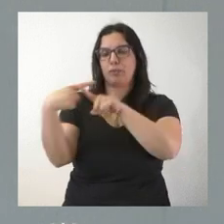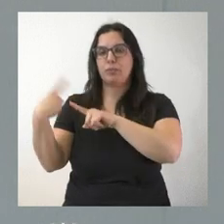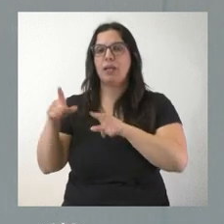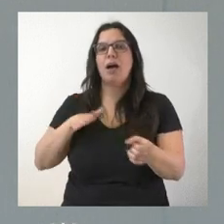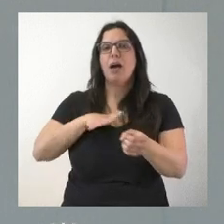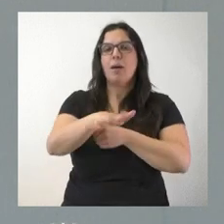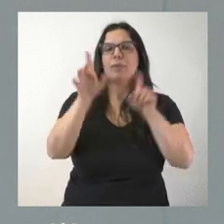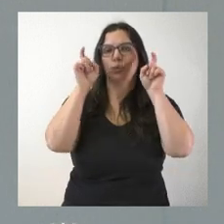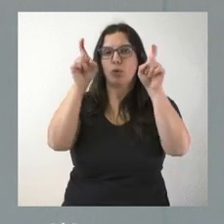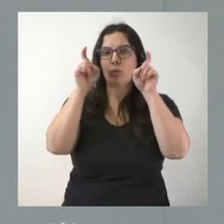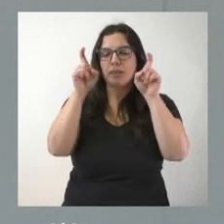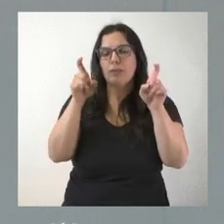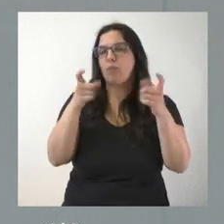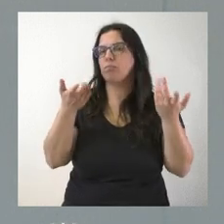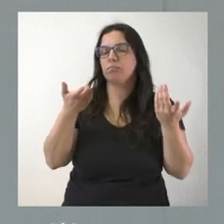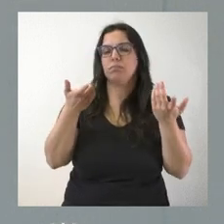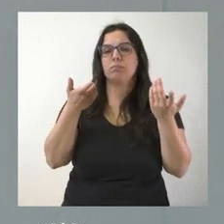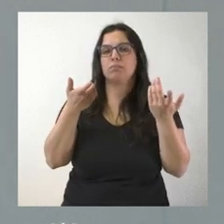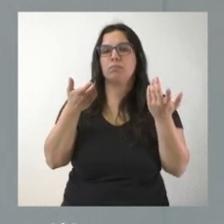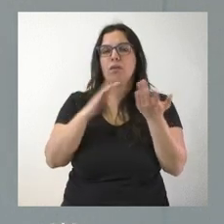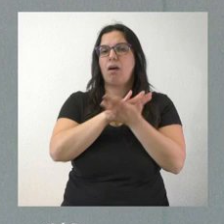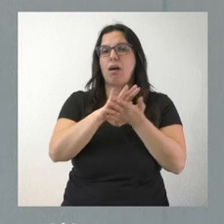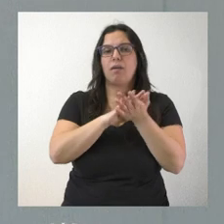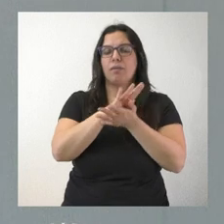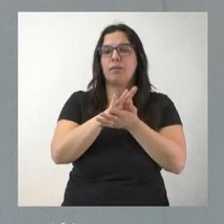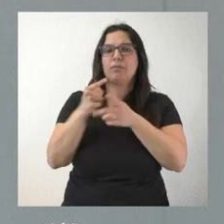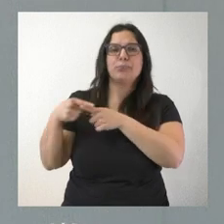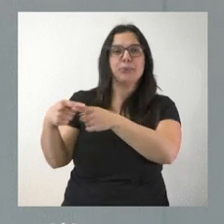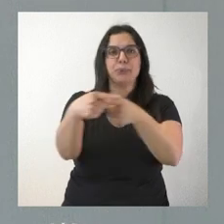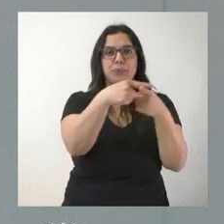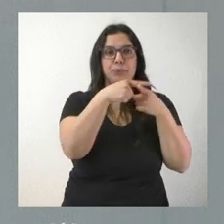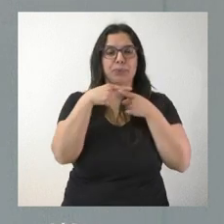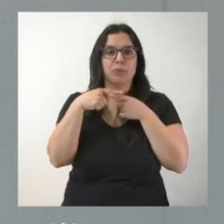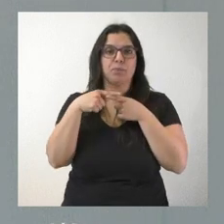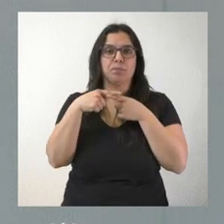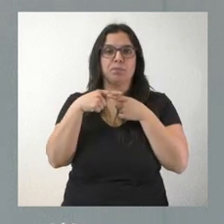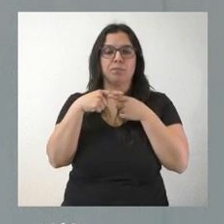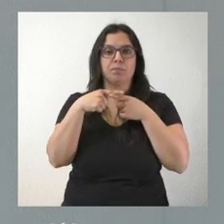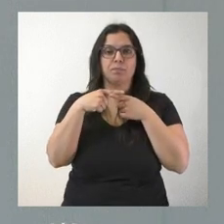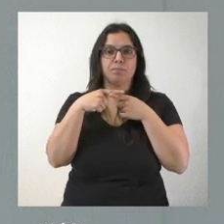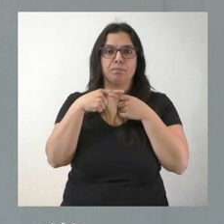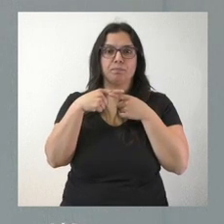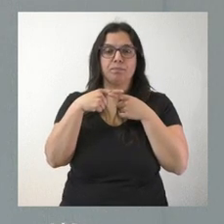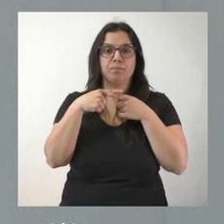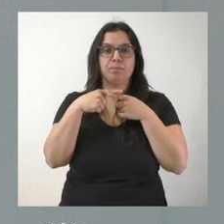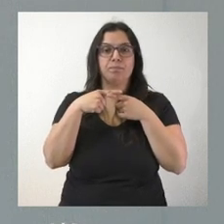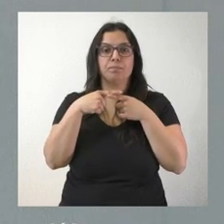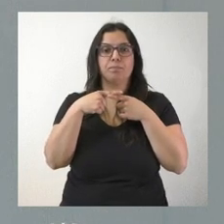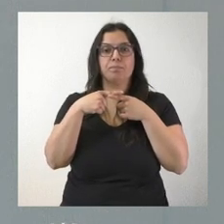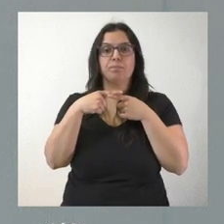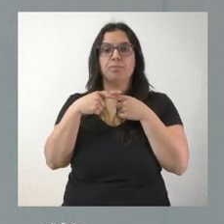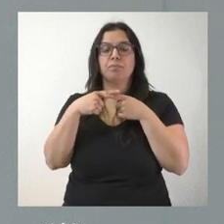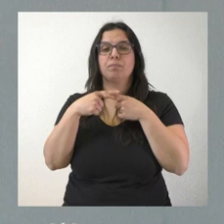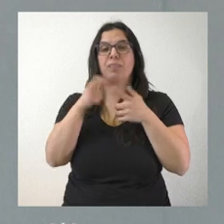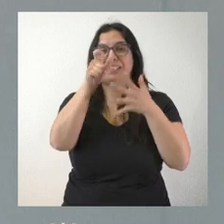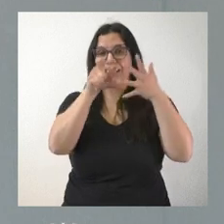educativo hablamos de un reparto que va a llegar con las cantidades que le